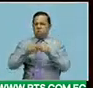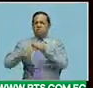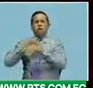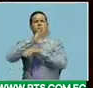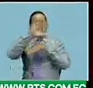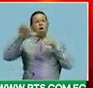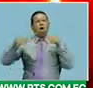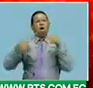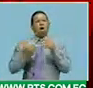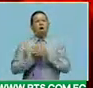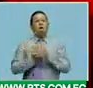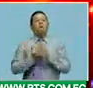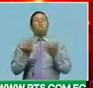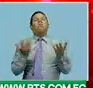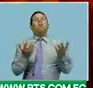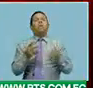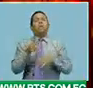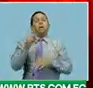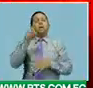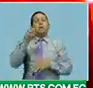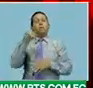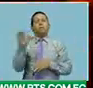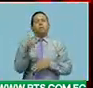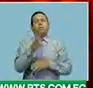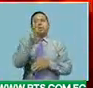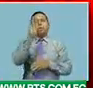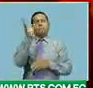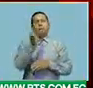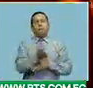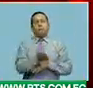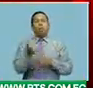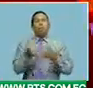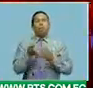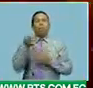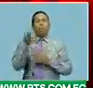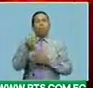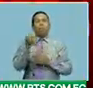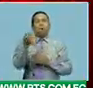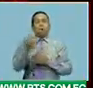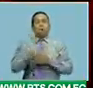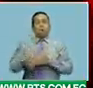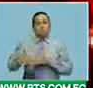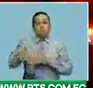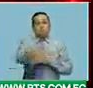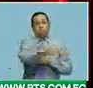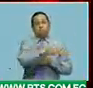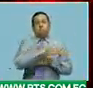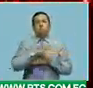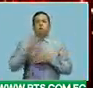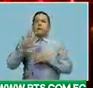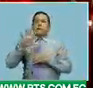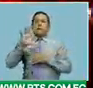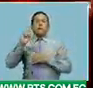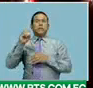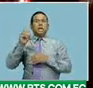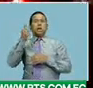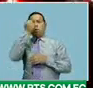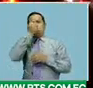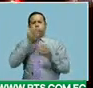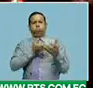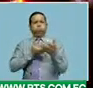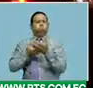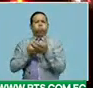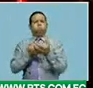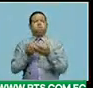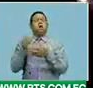Todo ocurrió en el kilómetro 6.5 de la vía Durán-Tambo. Alrededor de más de 500 bomberos. Dentro de las operaciones o dentro del comando